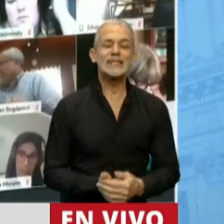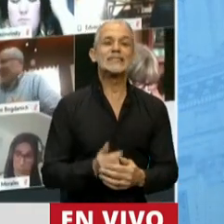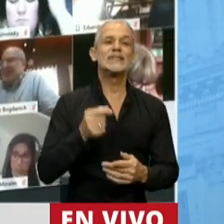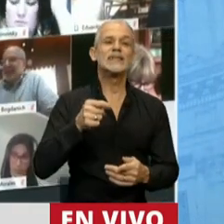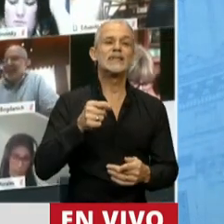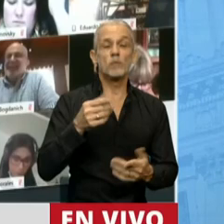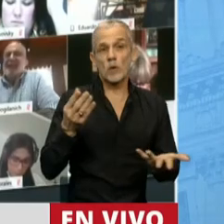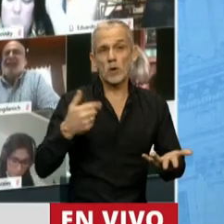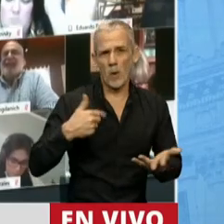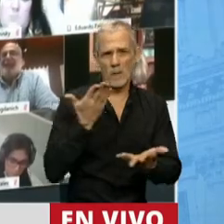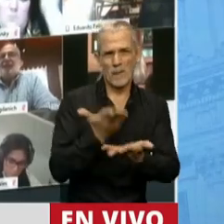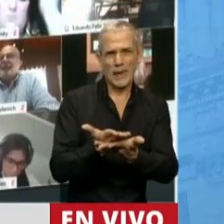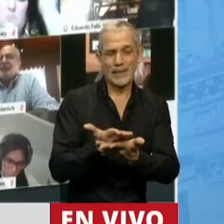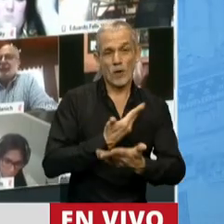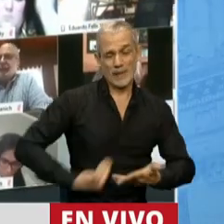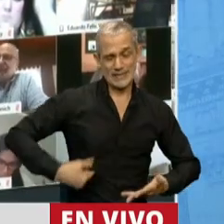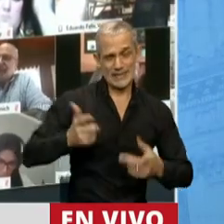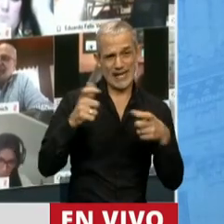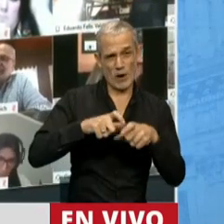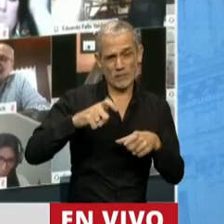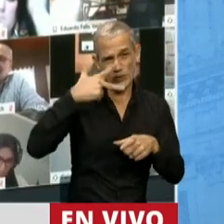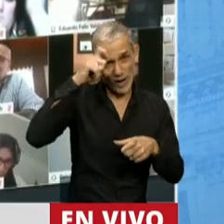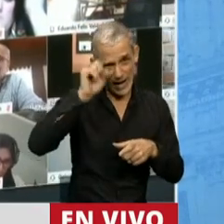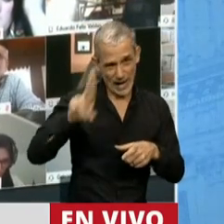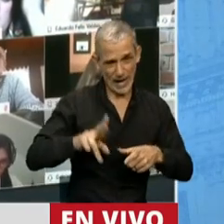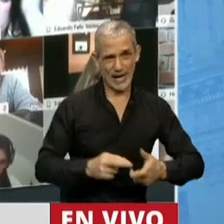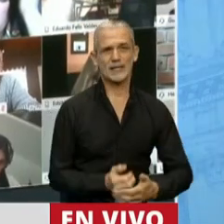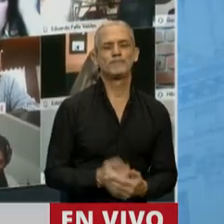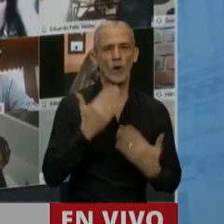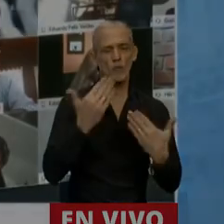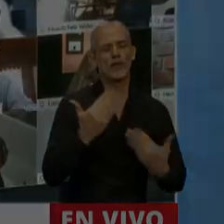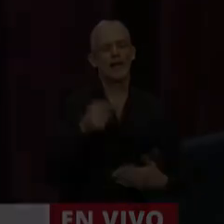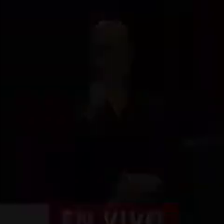bueno el pedido que le hago al presidente de la comisión reitero es gracias a usted